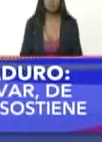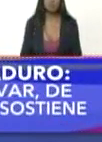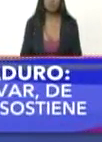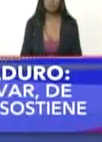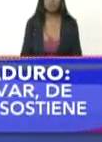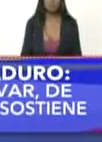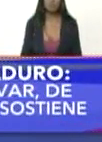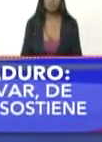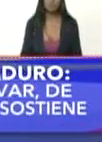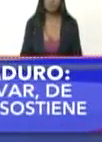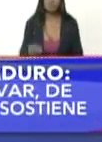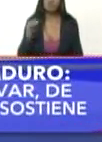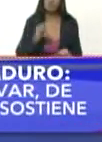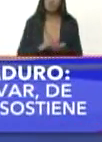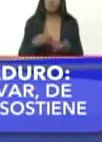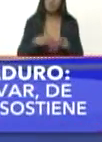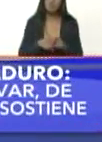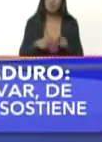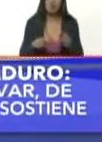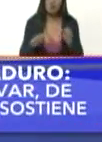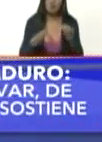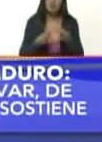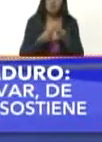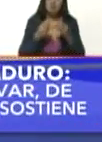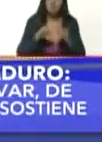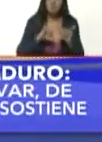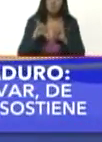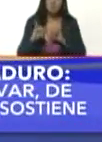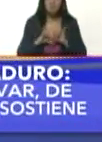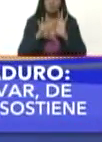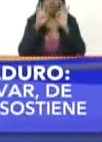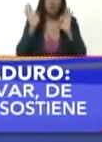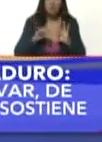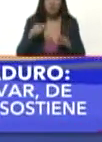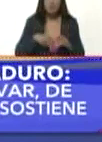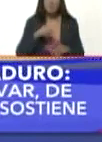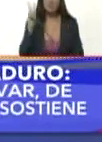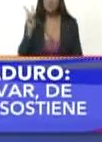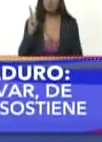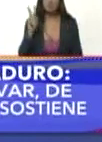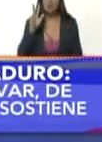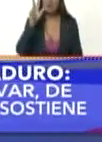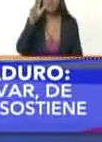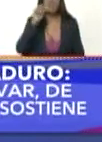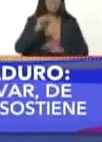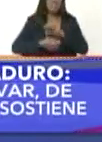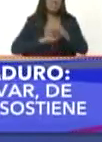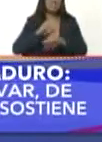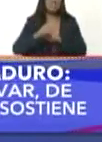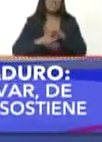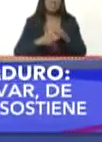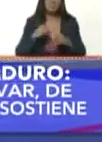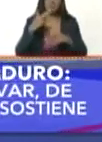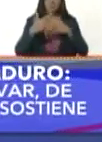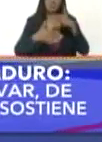que se impusieron y se enraizaron en Venezuela durante 3 siglos seguidos.